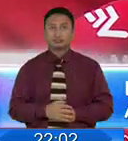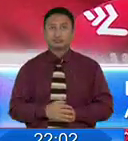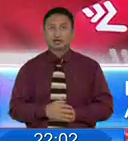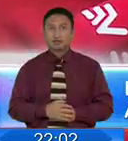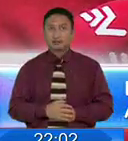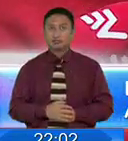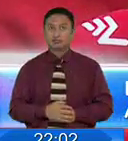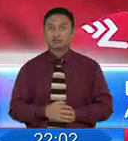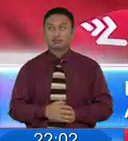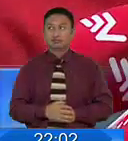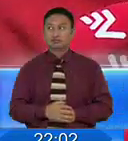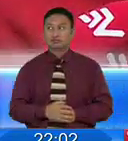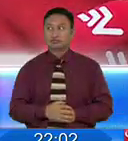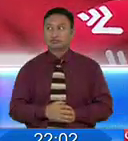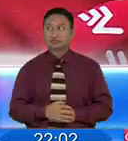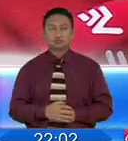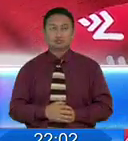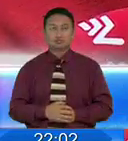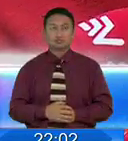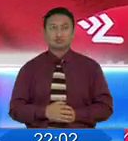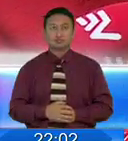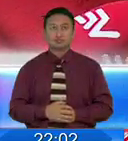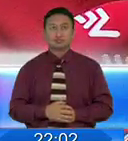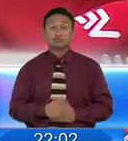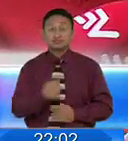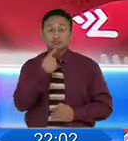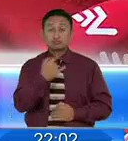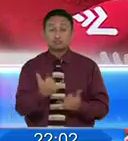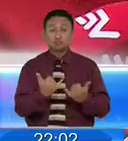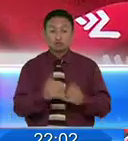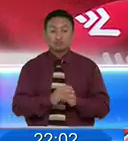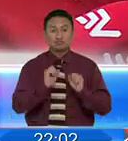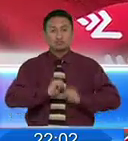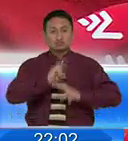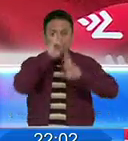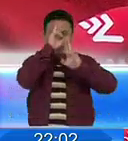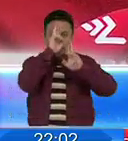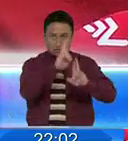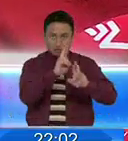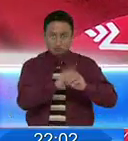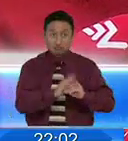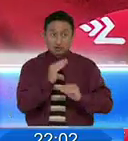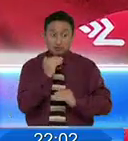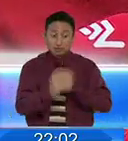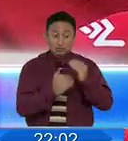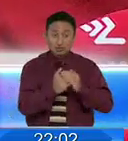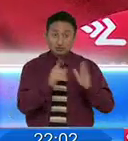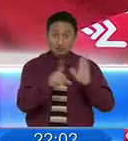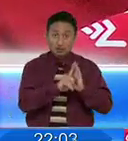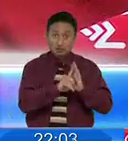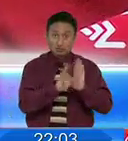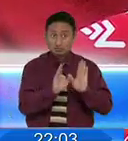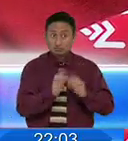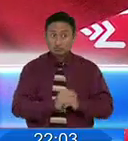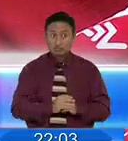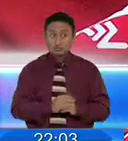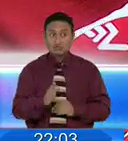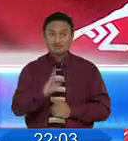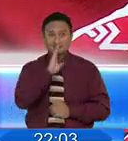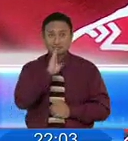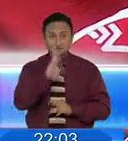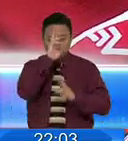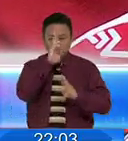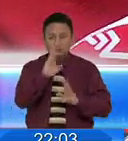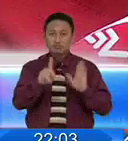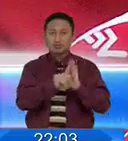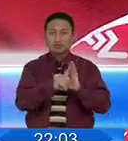sanciona? Por eso estamos diciendo de que haya respeto de los procesos legales, y pues, pero siempre que sea pegado al derecho.